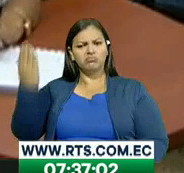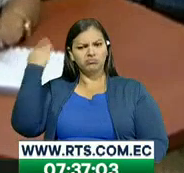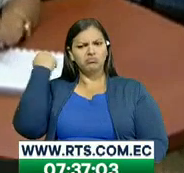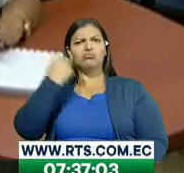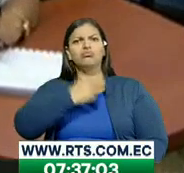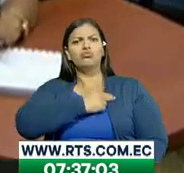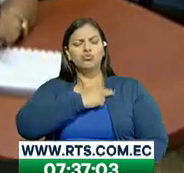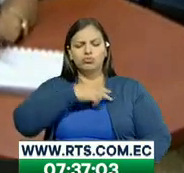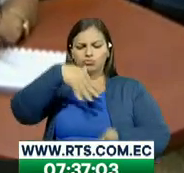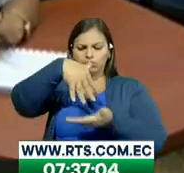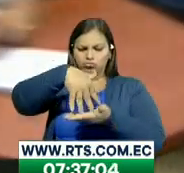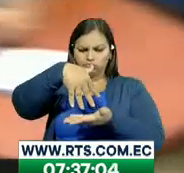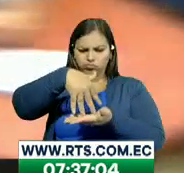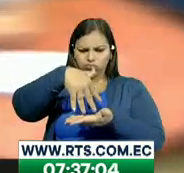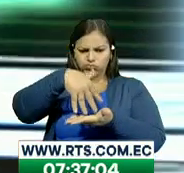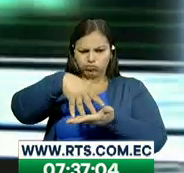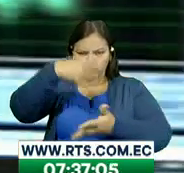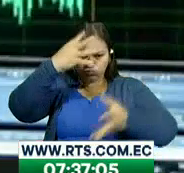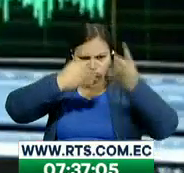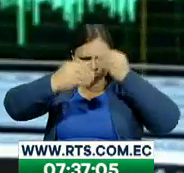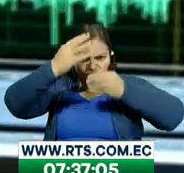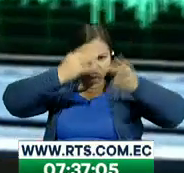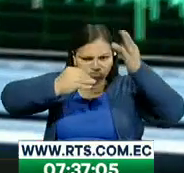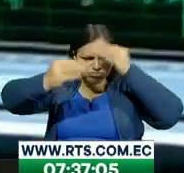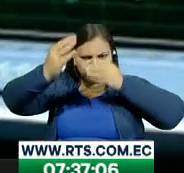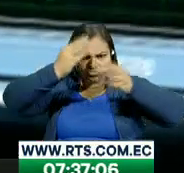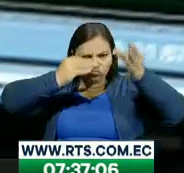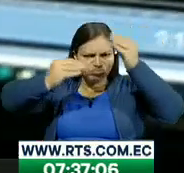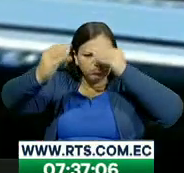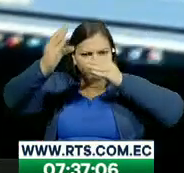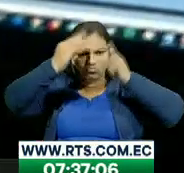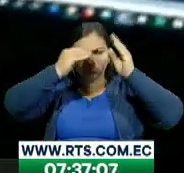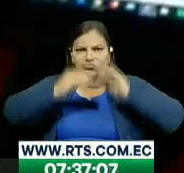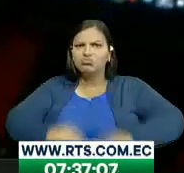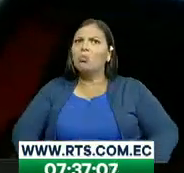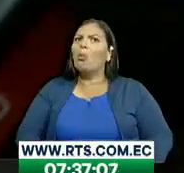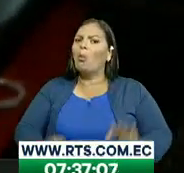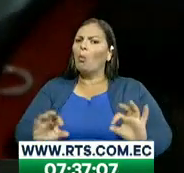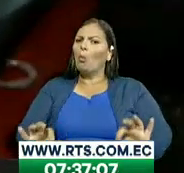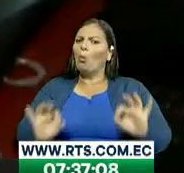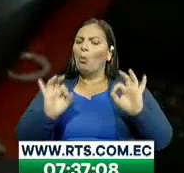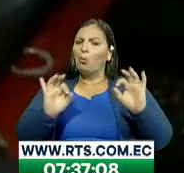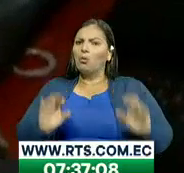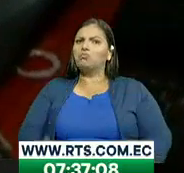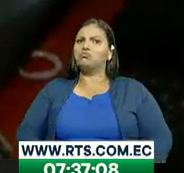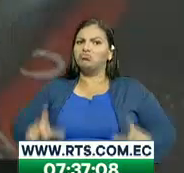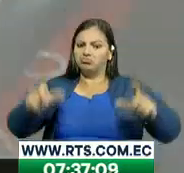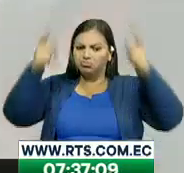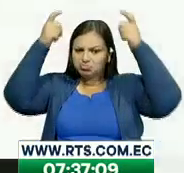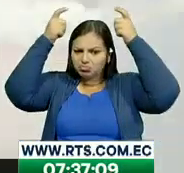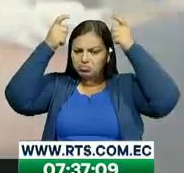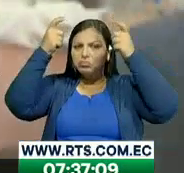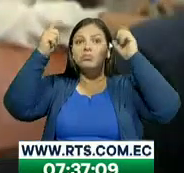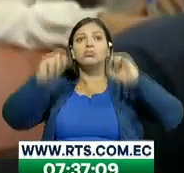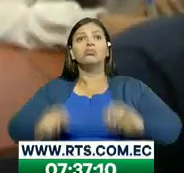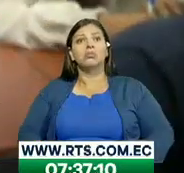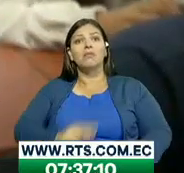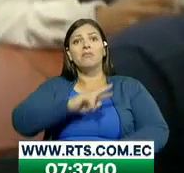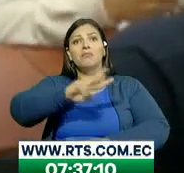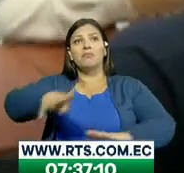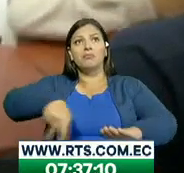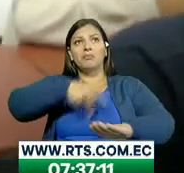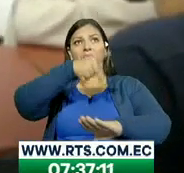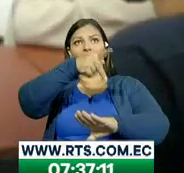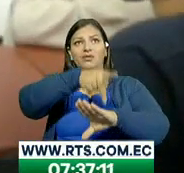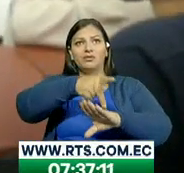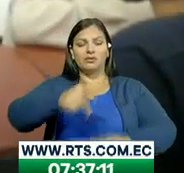materia producción radiofónica. Es materia afín con mi sentido más desarrollado, porque el oído es, como para